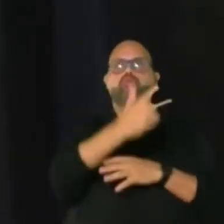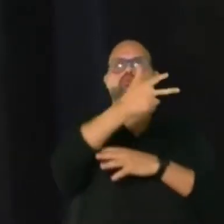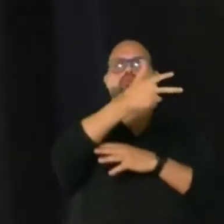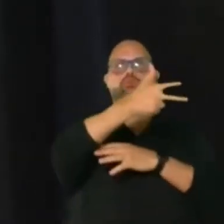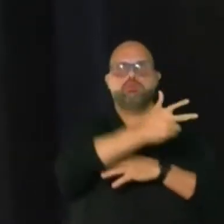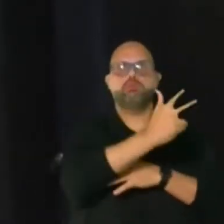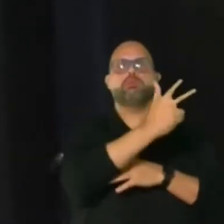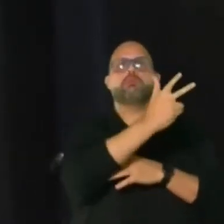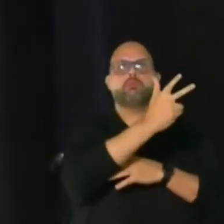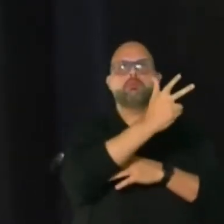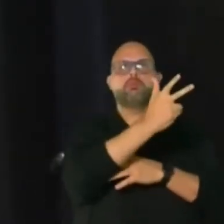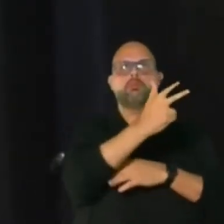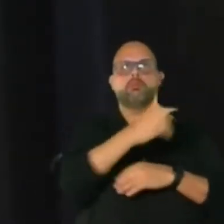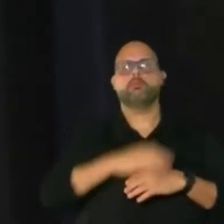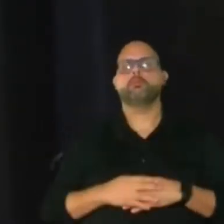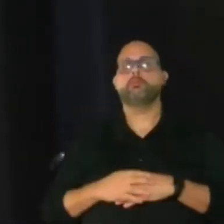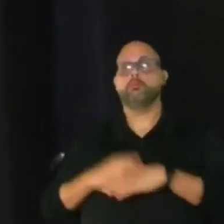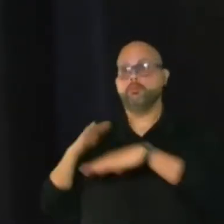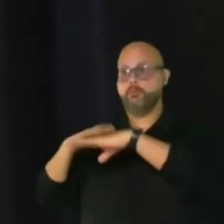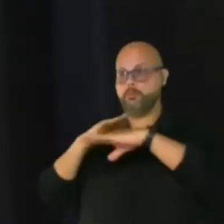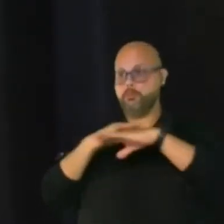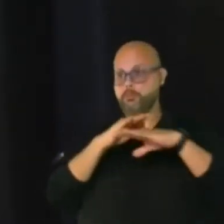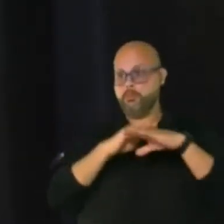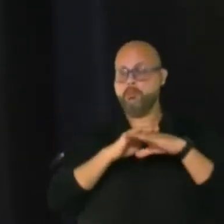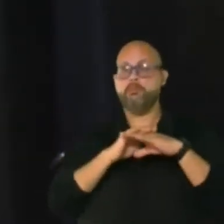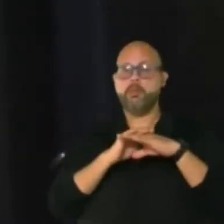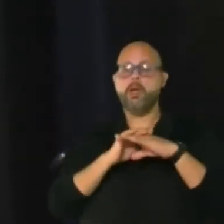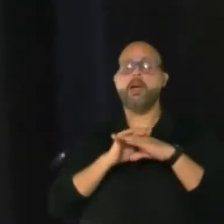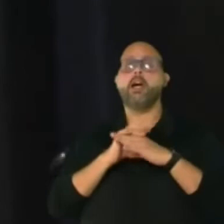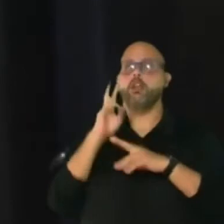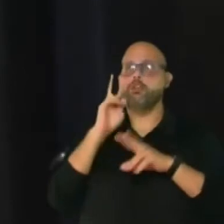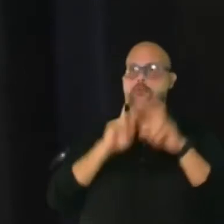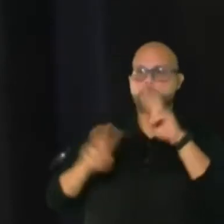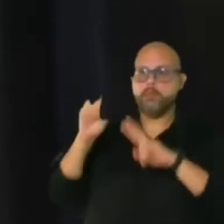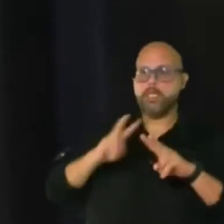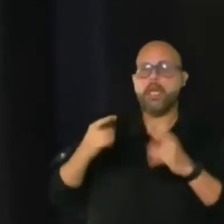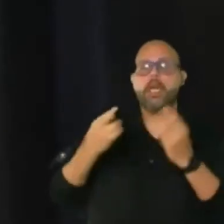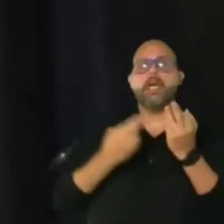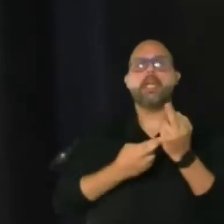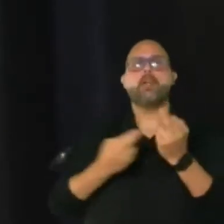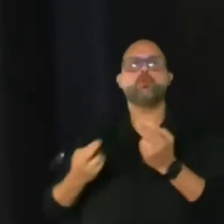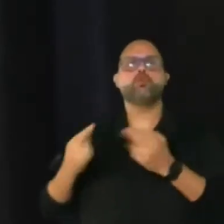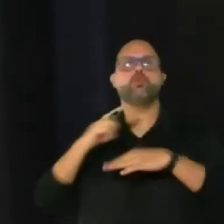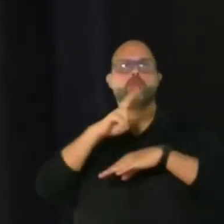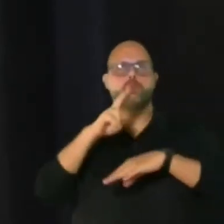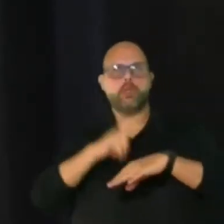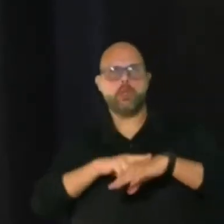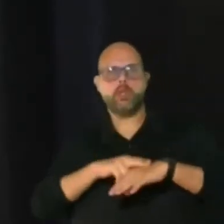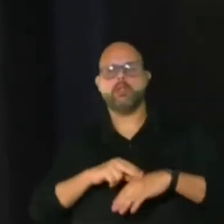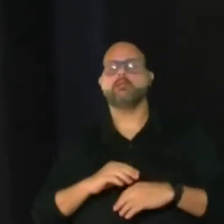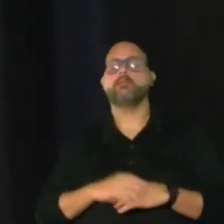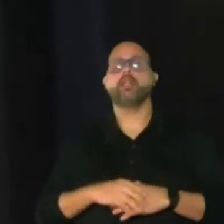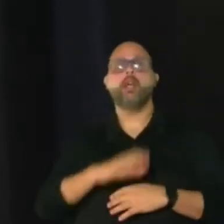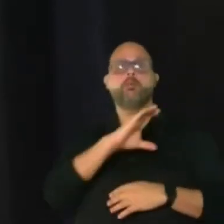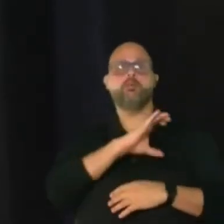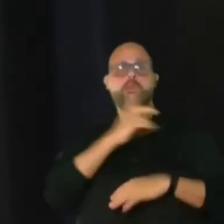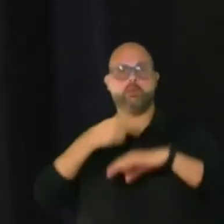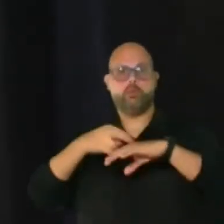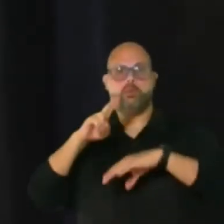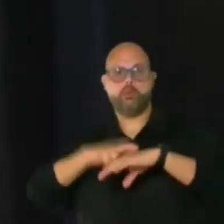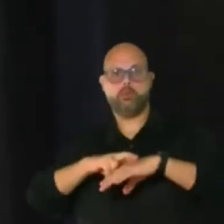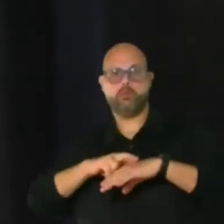Cuerpo de Vigilantes del Departamento de Recursos Naturales, al negociado de la Policía de Puerto Rico y a todas las